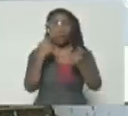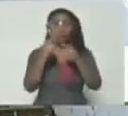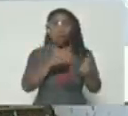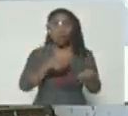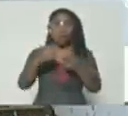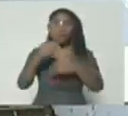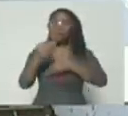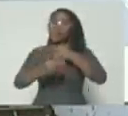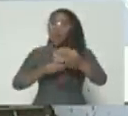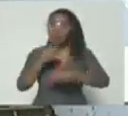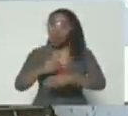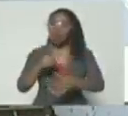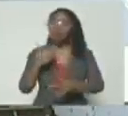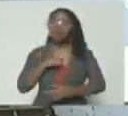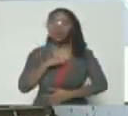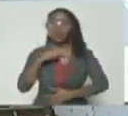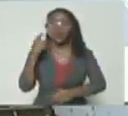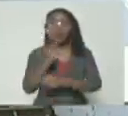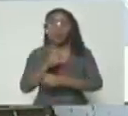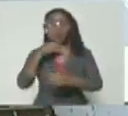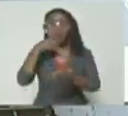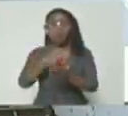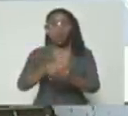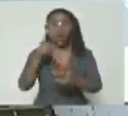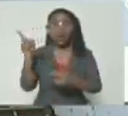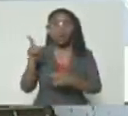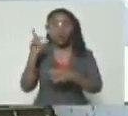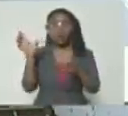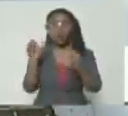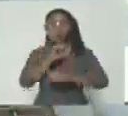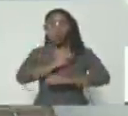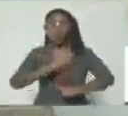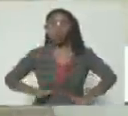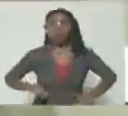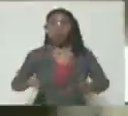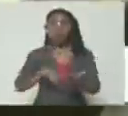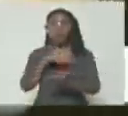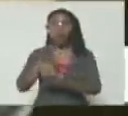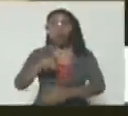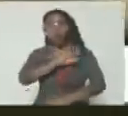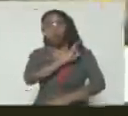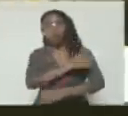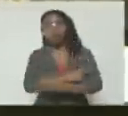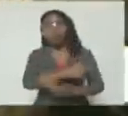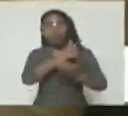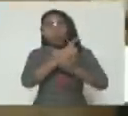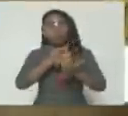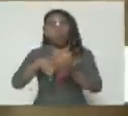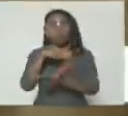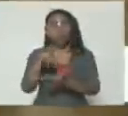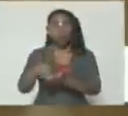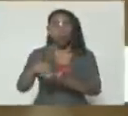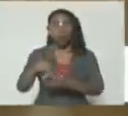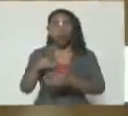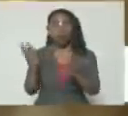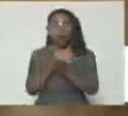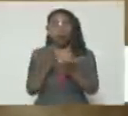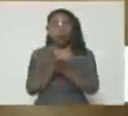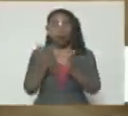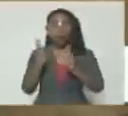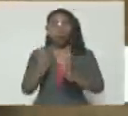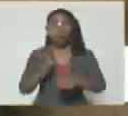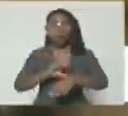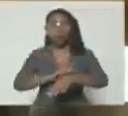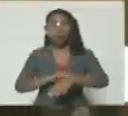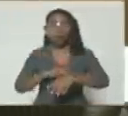den. Tenemos que mencionar a Bolipuerto, a nuestra Guardia Nacional, a nuestra Fuerza Armada Nacional, al Colegio de Médicos Veterinarios, a